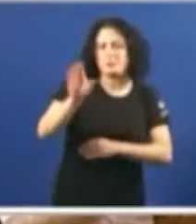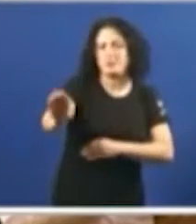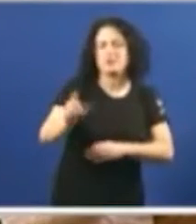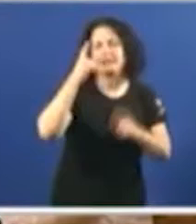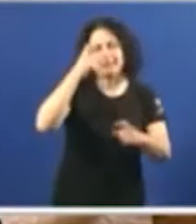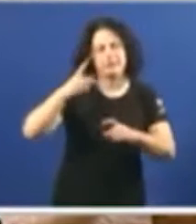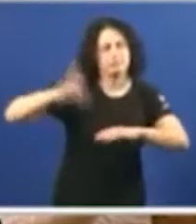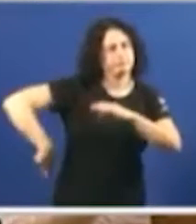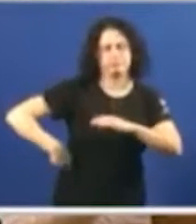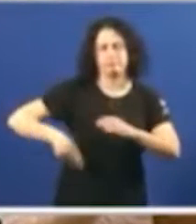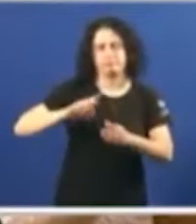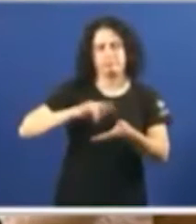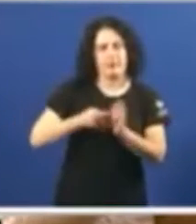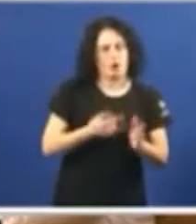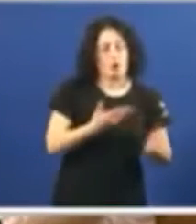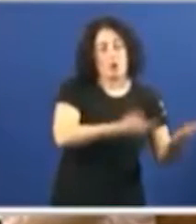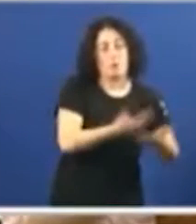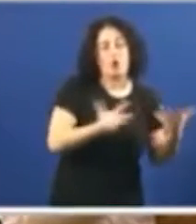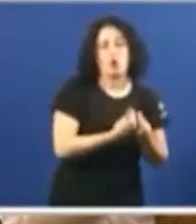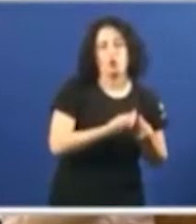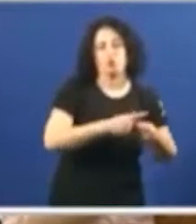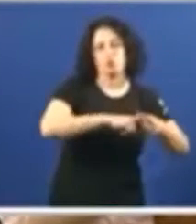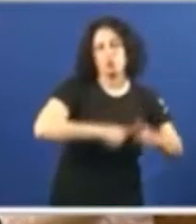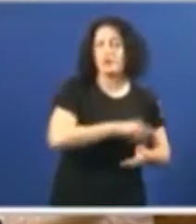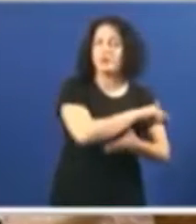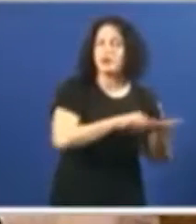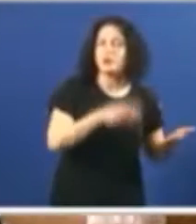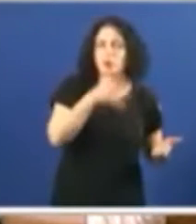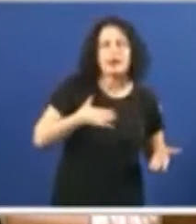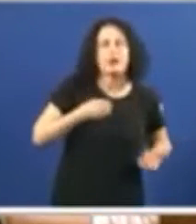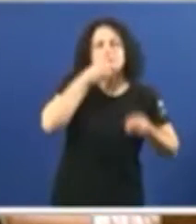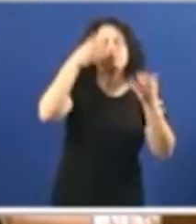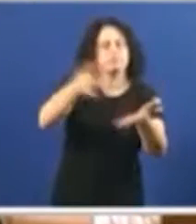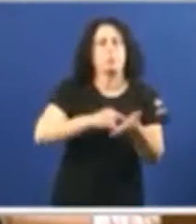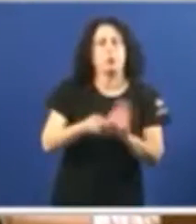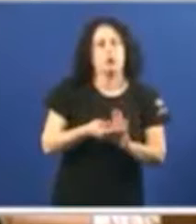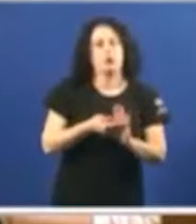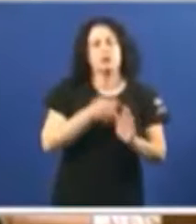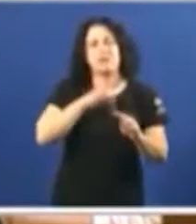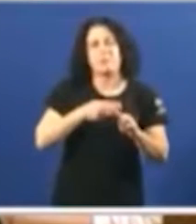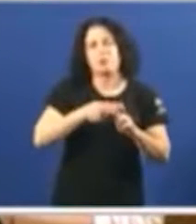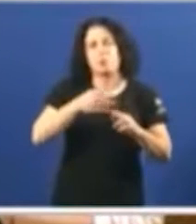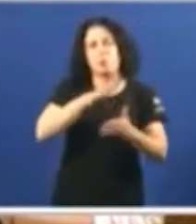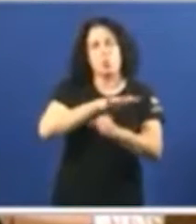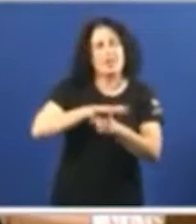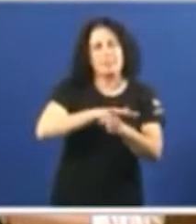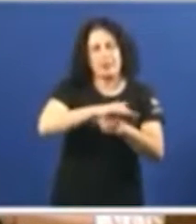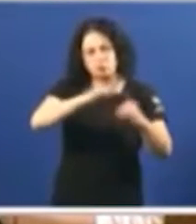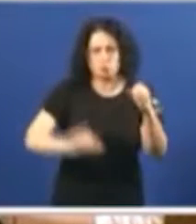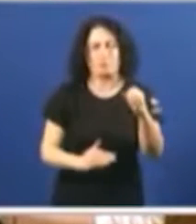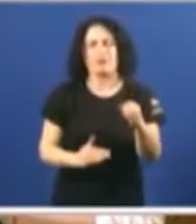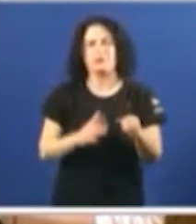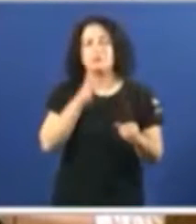coa colaboración da Xunta de Galicia, parece ser, para que declare o proxecto de carácter supramunicipal, o que permitiría